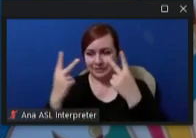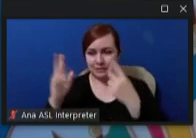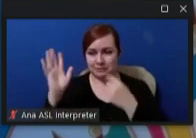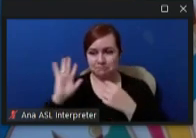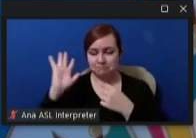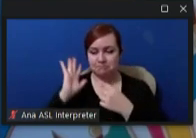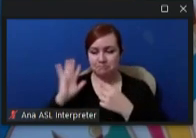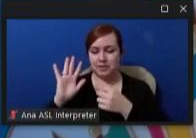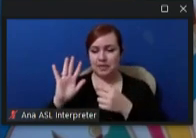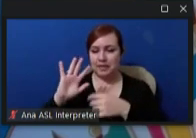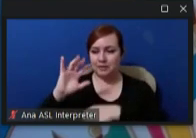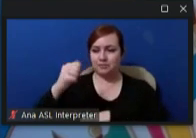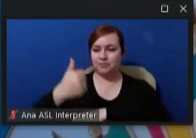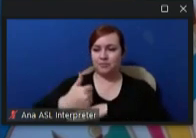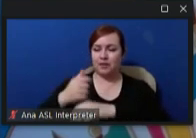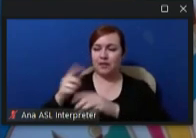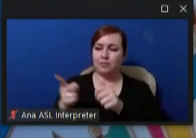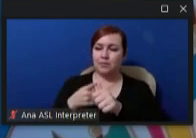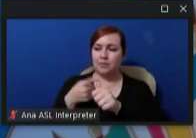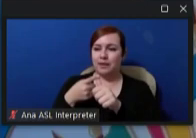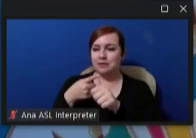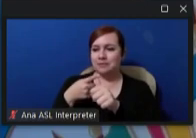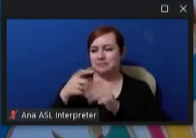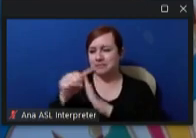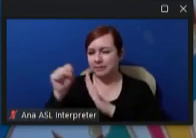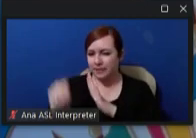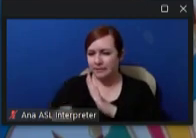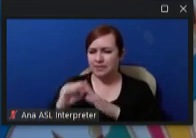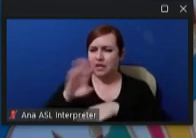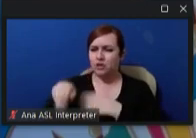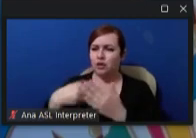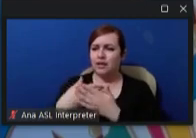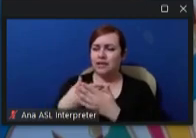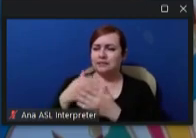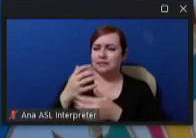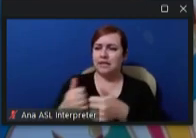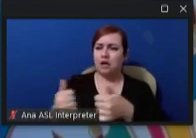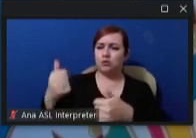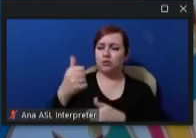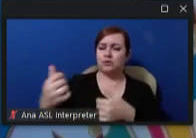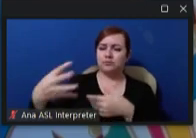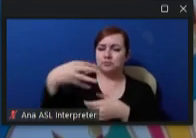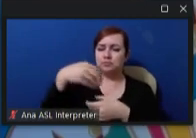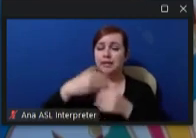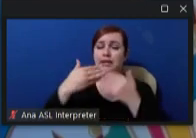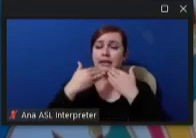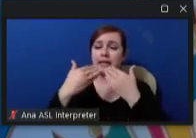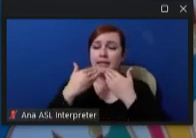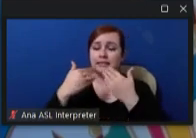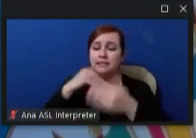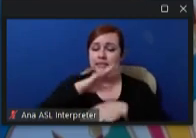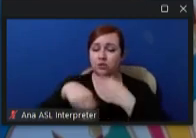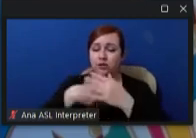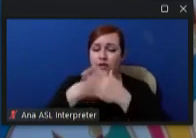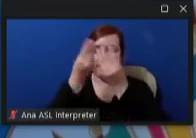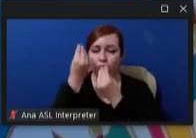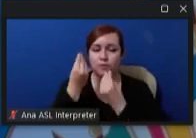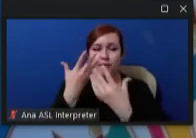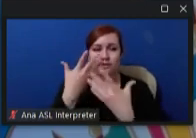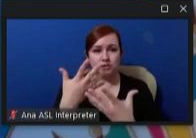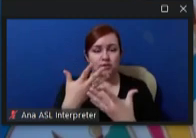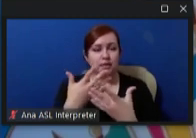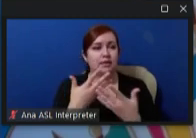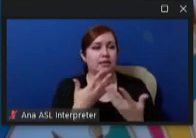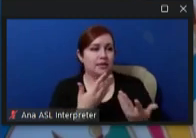el primer semestre, y todas las autoridades, pues agradecer toda la información que han proporcionado e indicar que justamente con el liderazgo